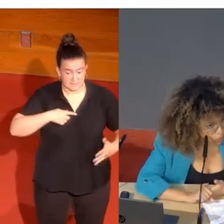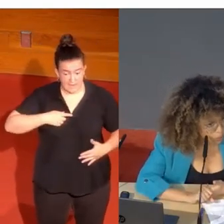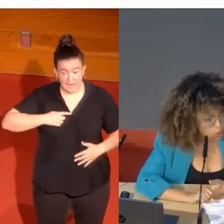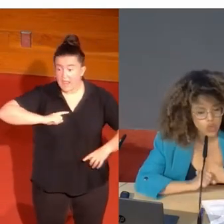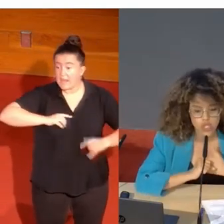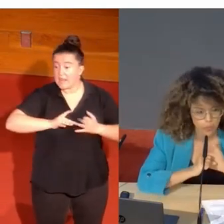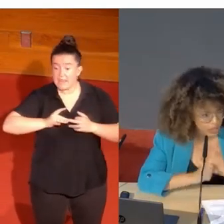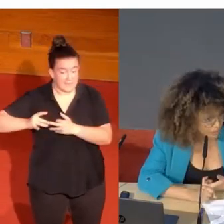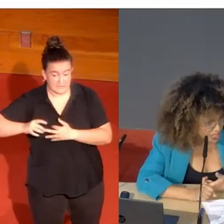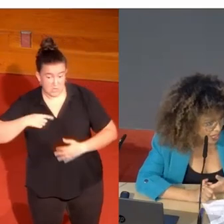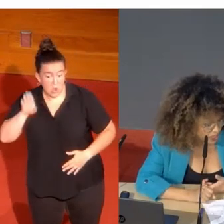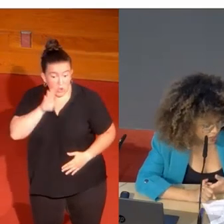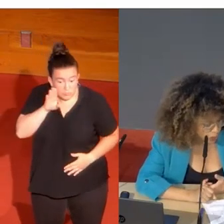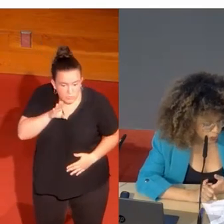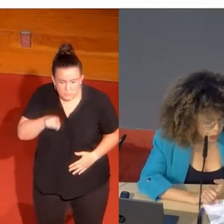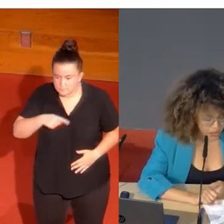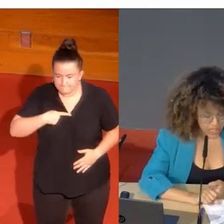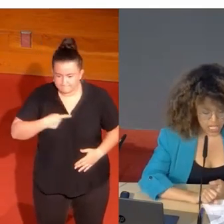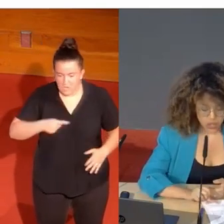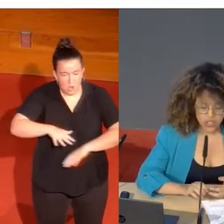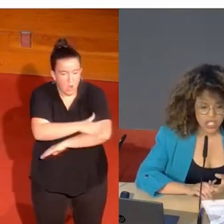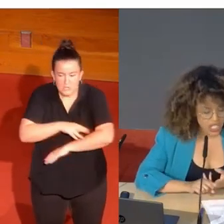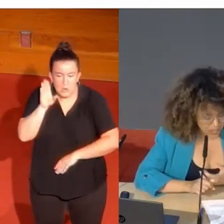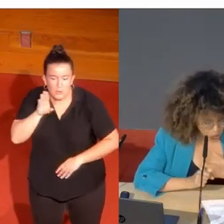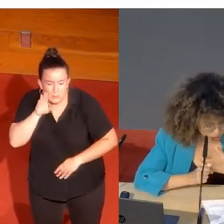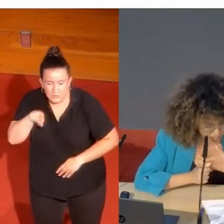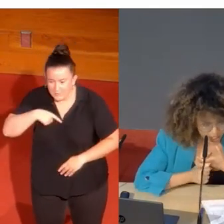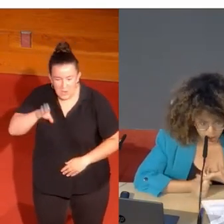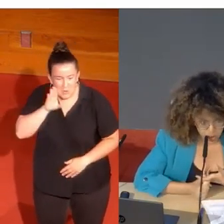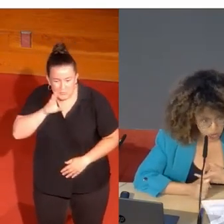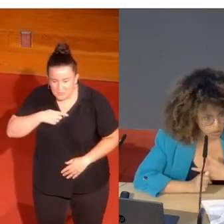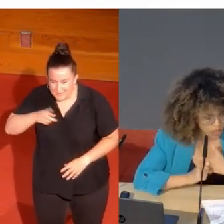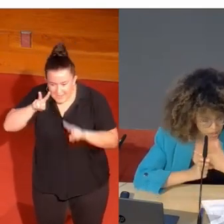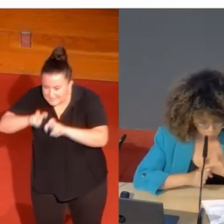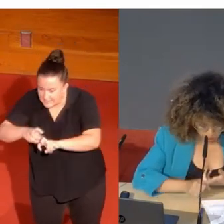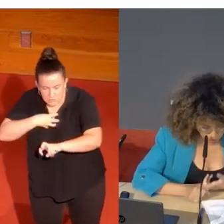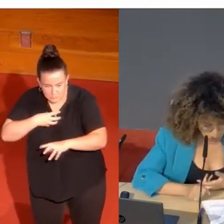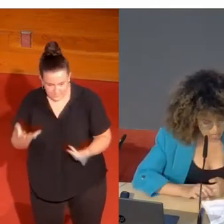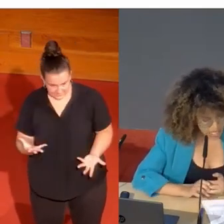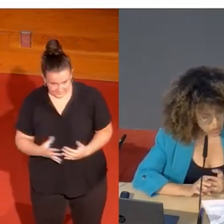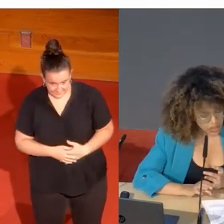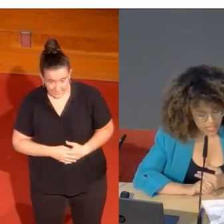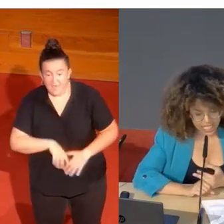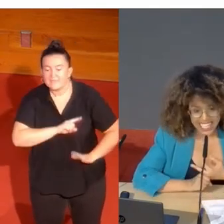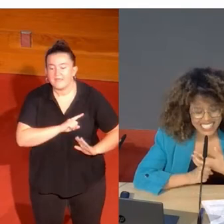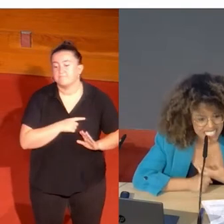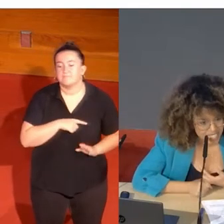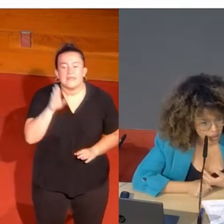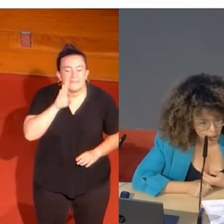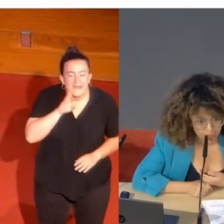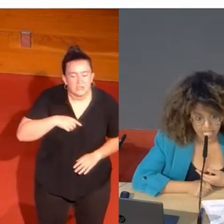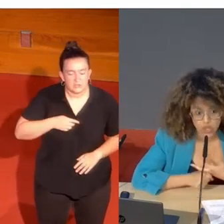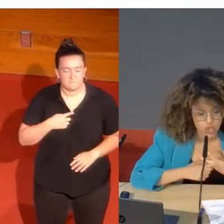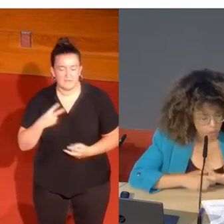gobierno corrupto no se puede investigar esta corrupción donde los delitos financieros son censurados donde la